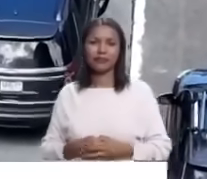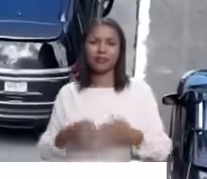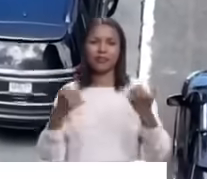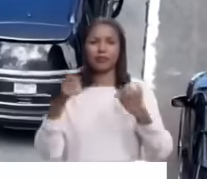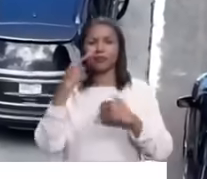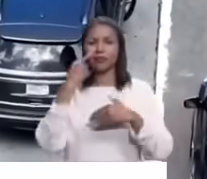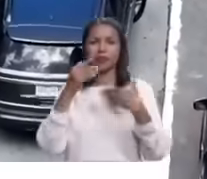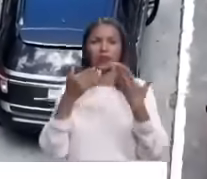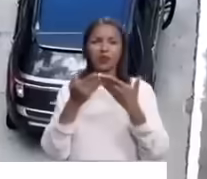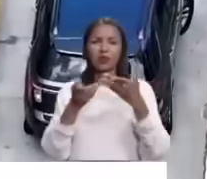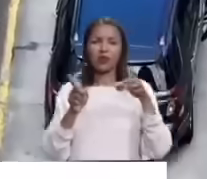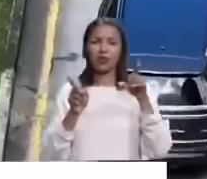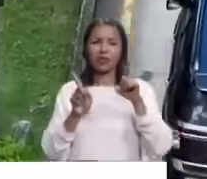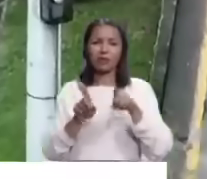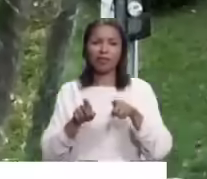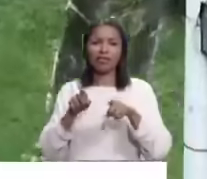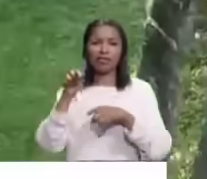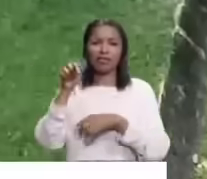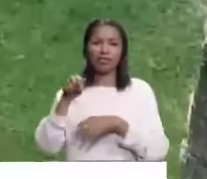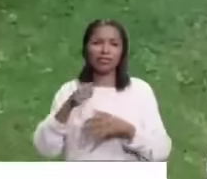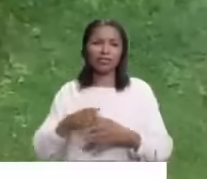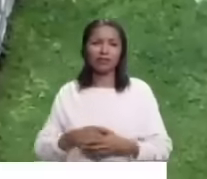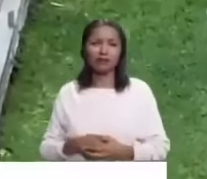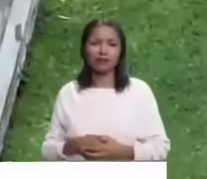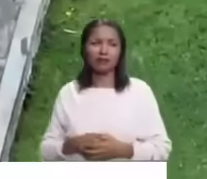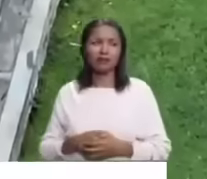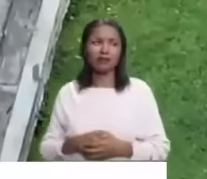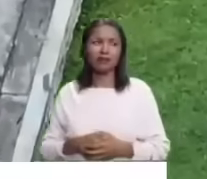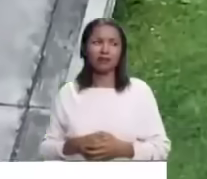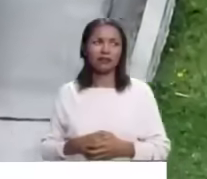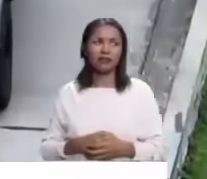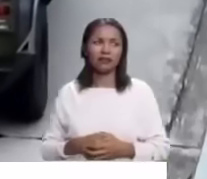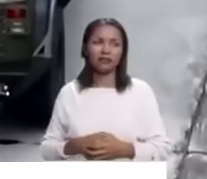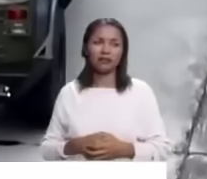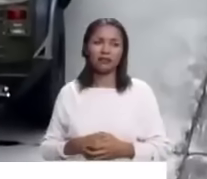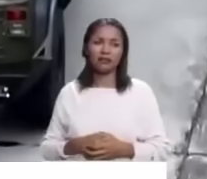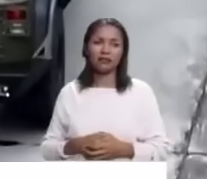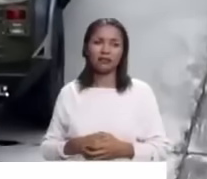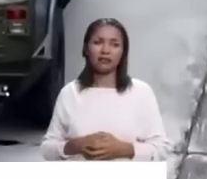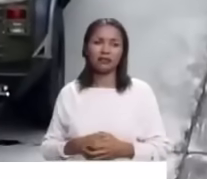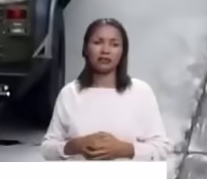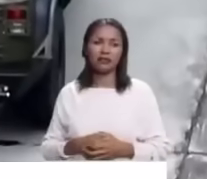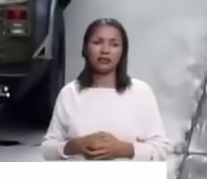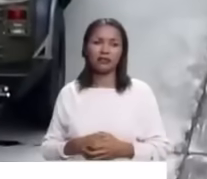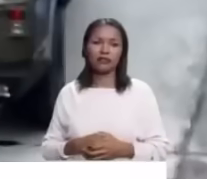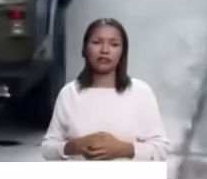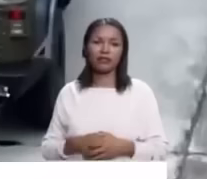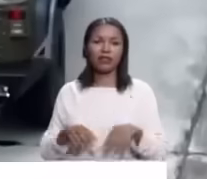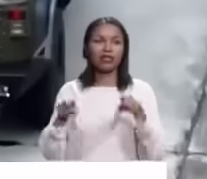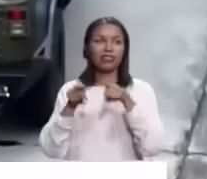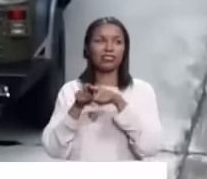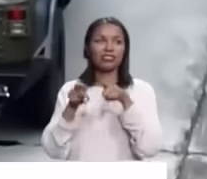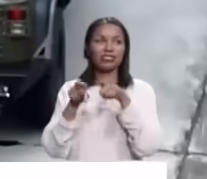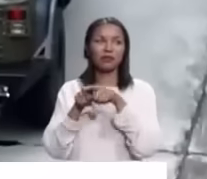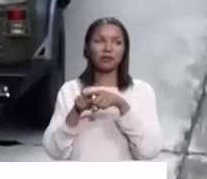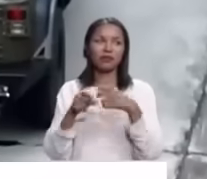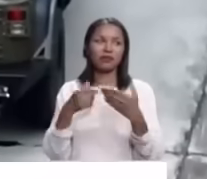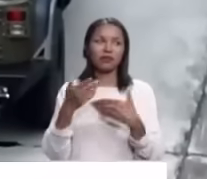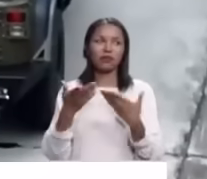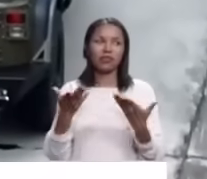este despliegue que han hecho es o el equipo que tienen en el piso es precisamente